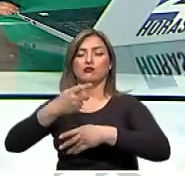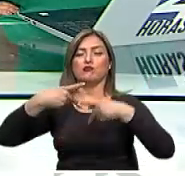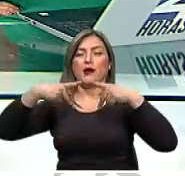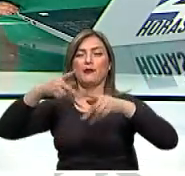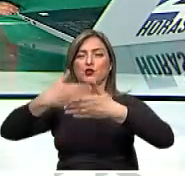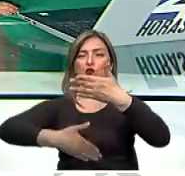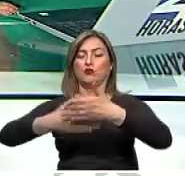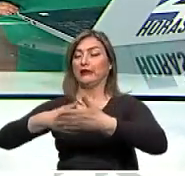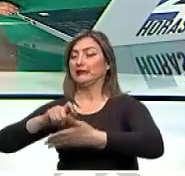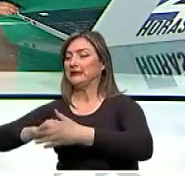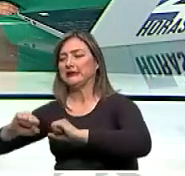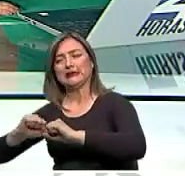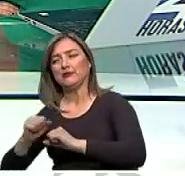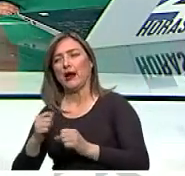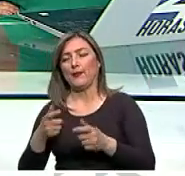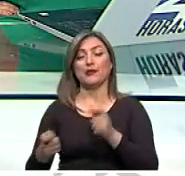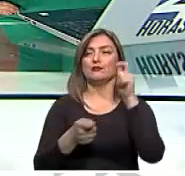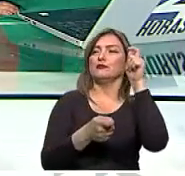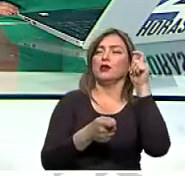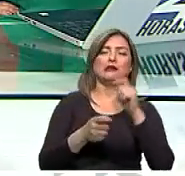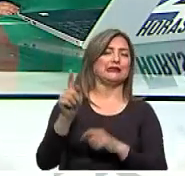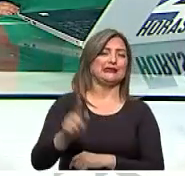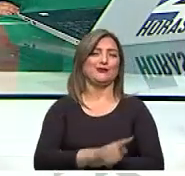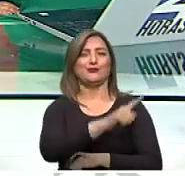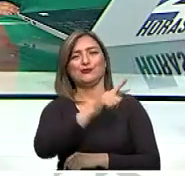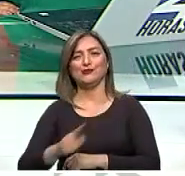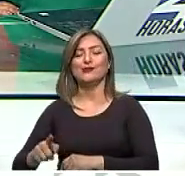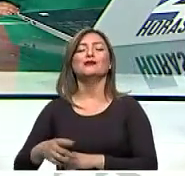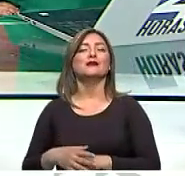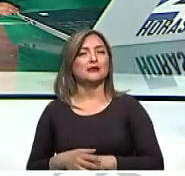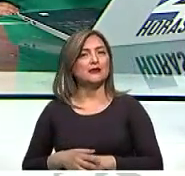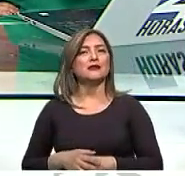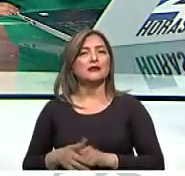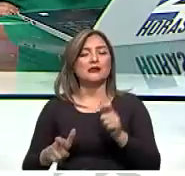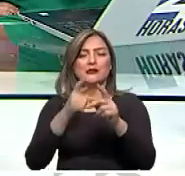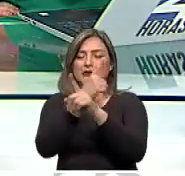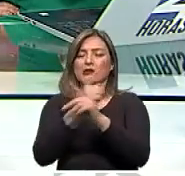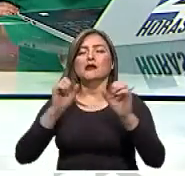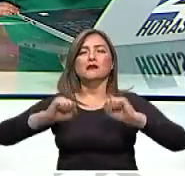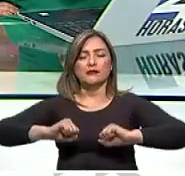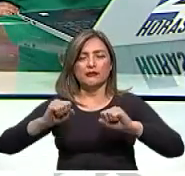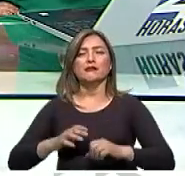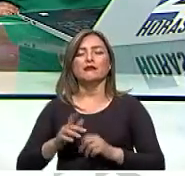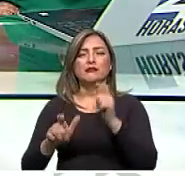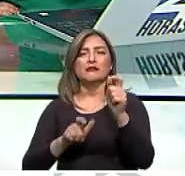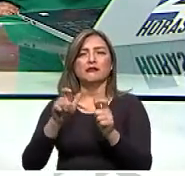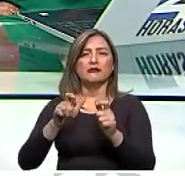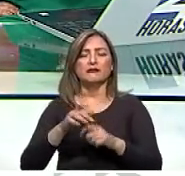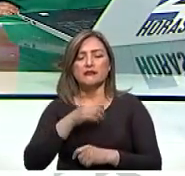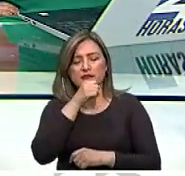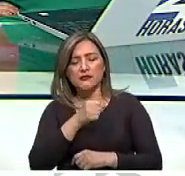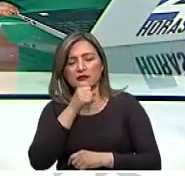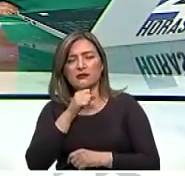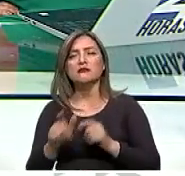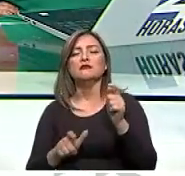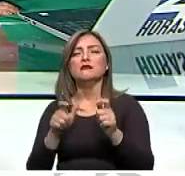los salvoconductos y se exceptúan, en cambio de la medida, el transporte de personas con discapacidad, también personas de la tercera edad